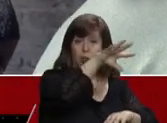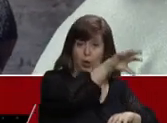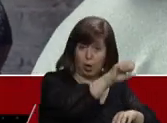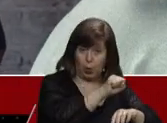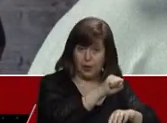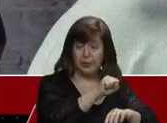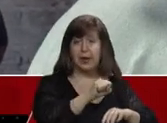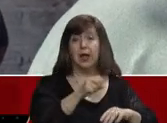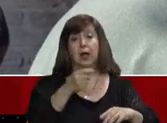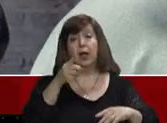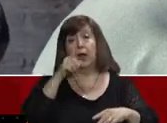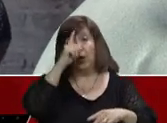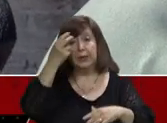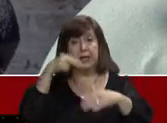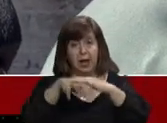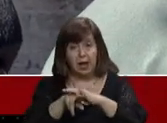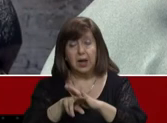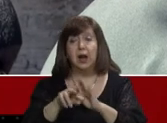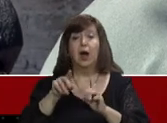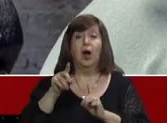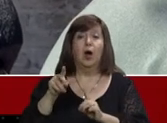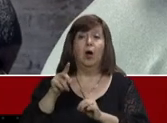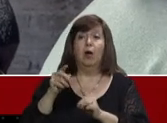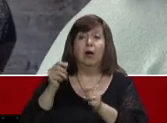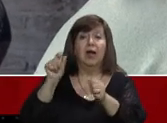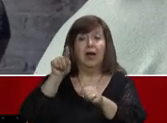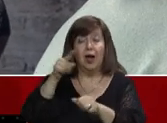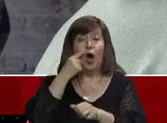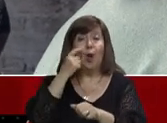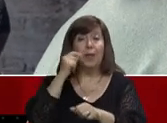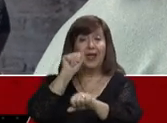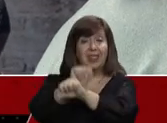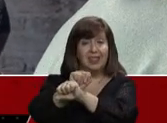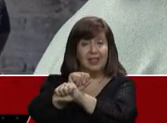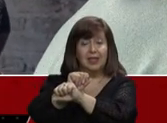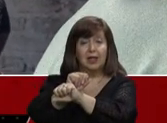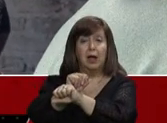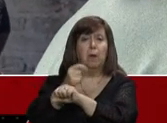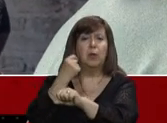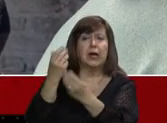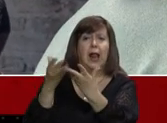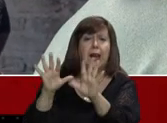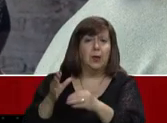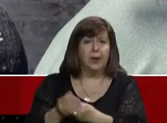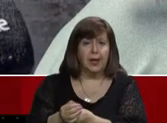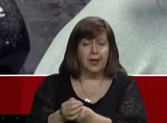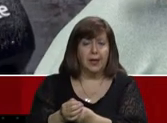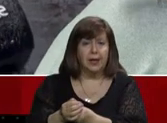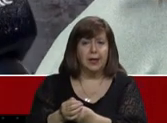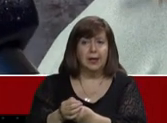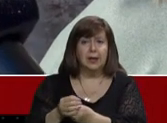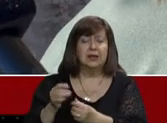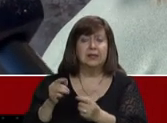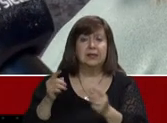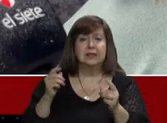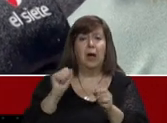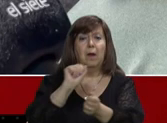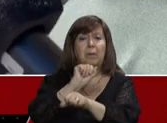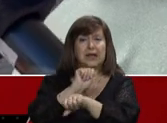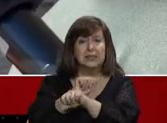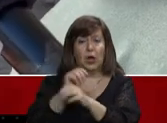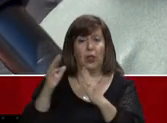digo estuvo preso no sé por qué salió estuvo preso estuvo con una prisión